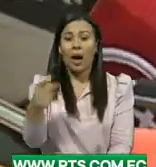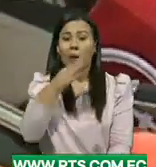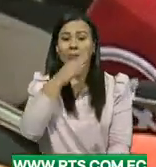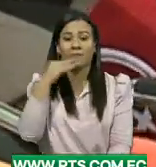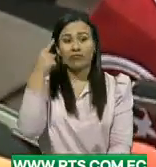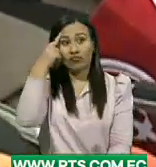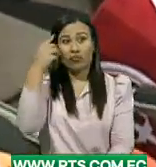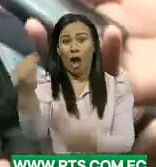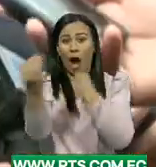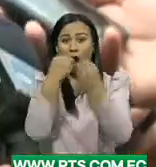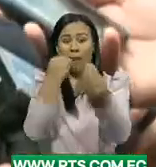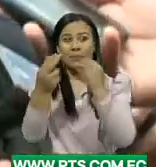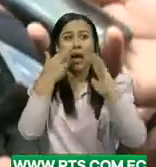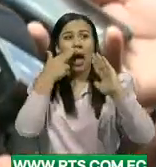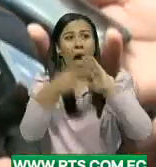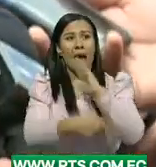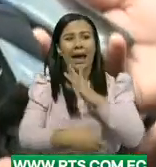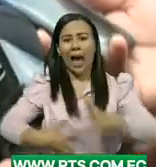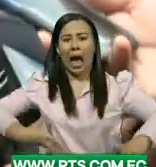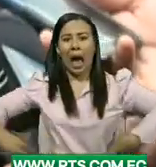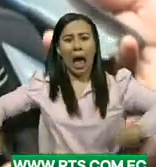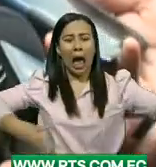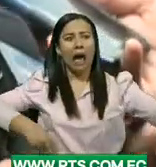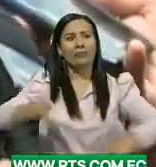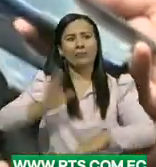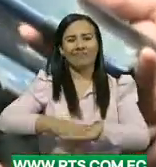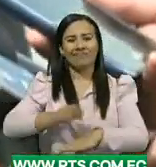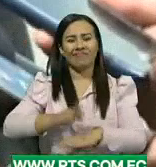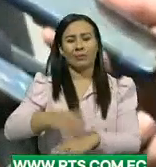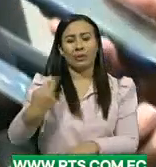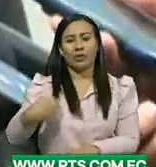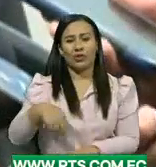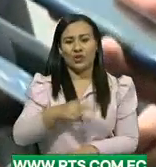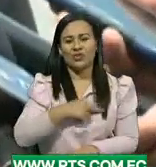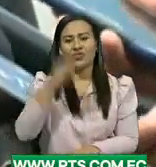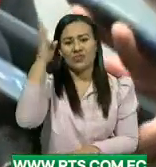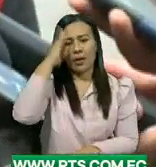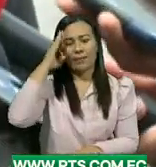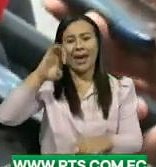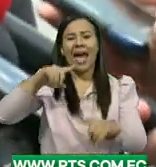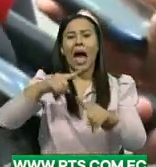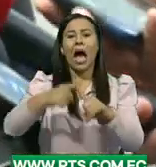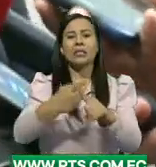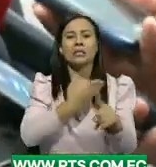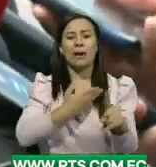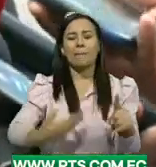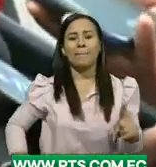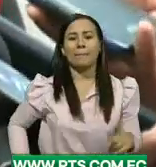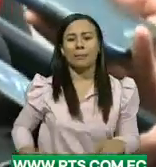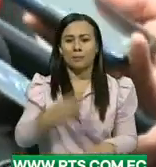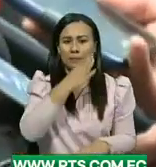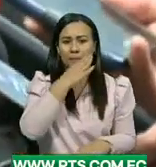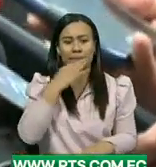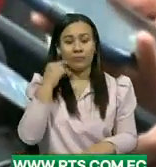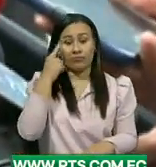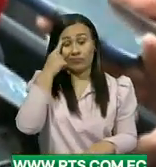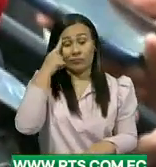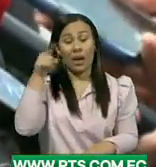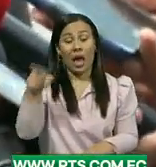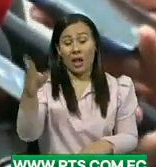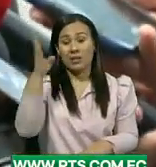plata del petróleo. Nosotros, considerado la participación del expresidente, al ser él una